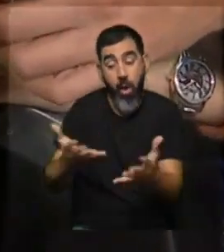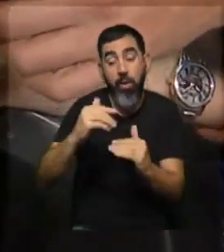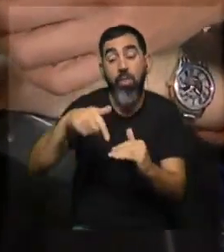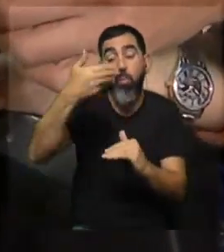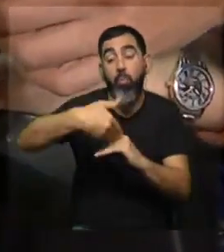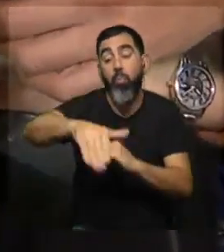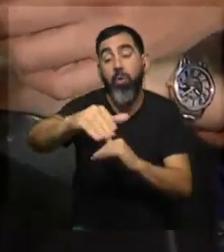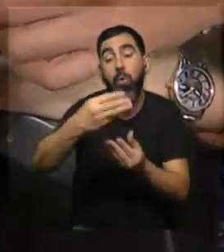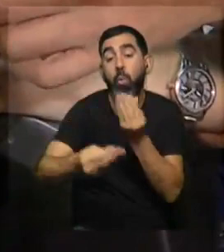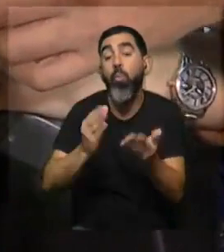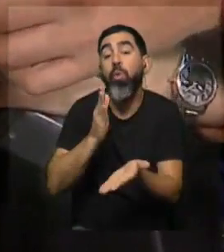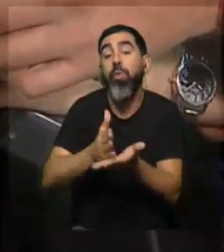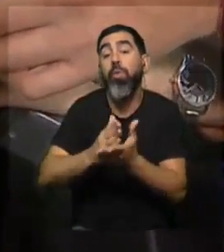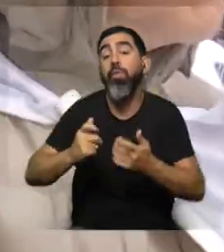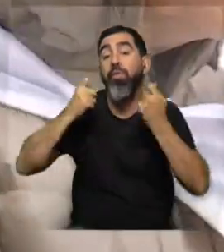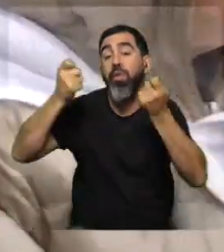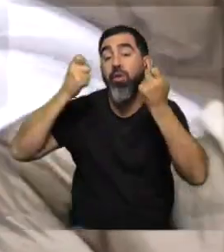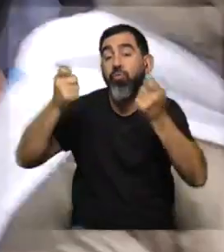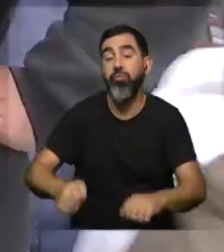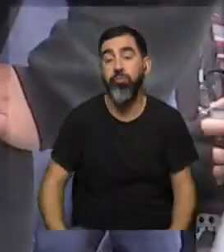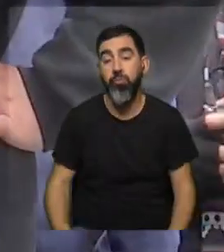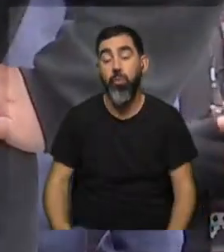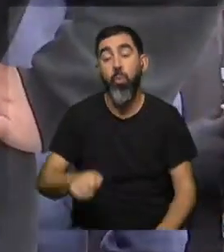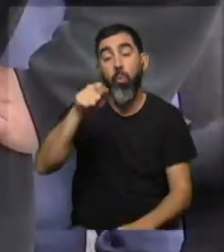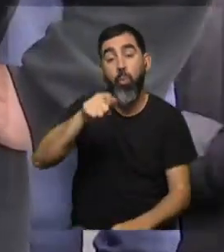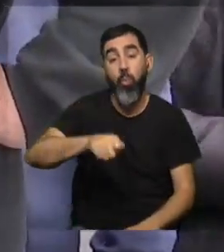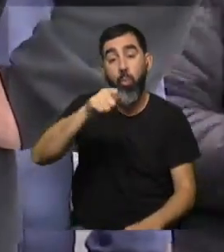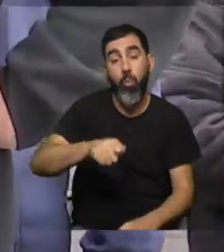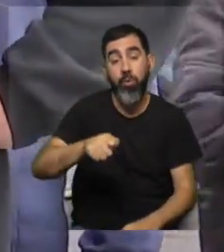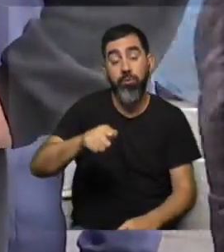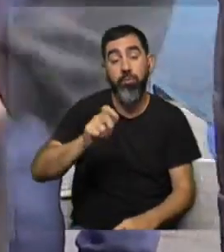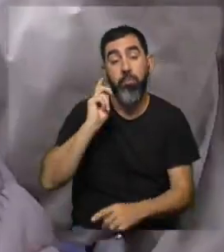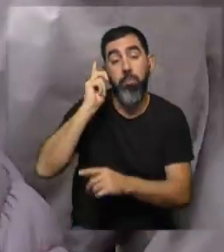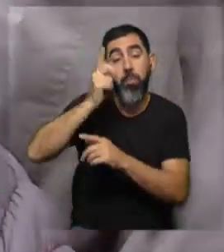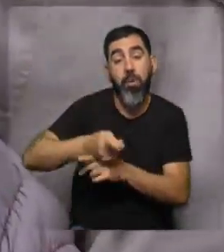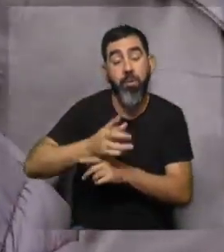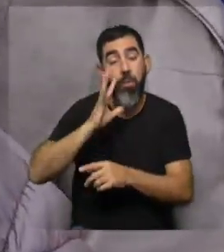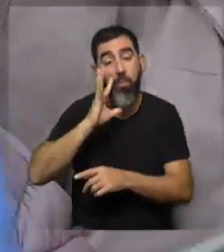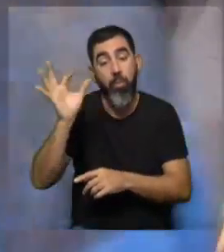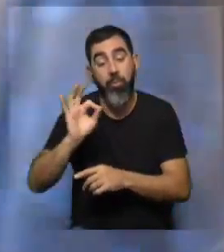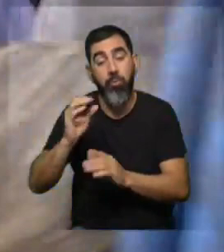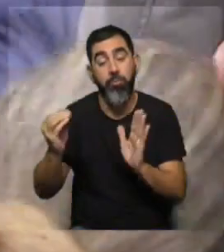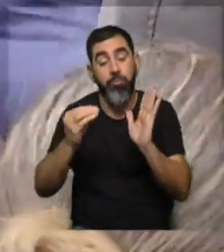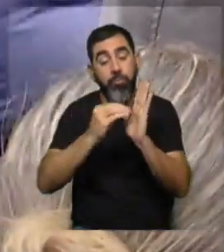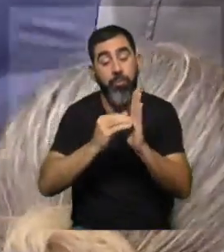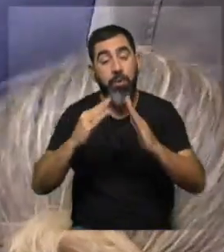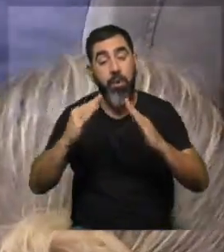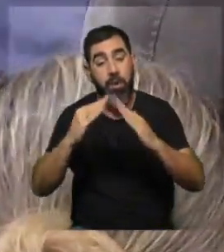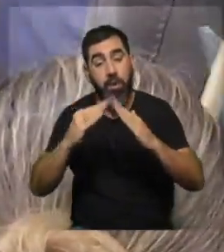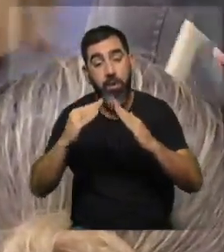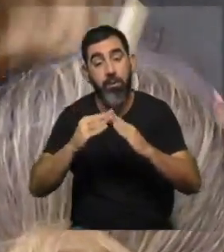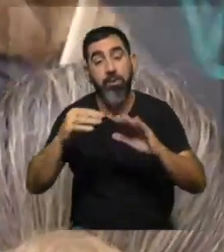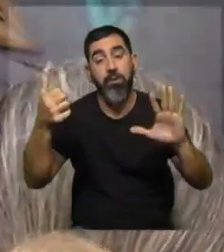un después hasta donde puede ir el derecho a manifestarse el juez huberto Álvarez dispuso como medida cautelar la fijación de domicilio